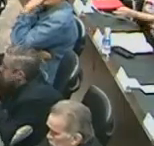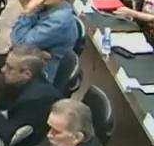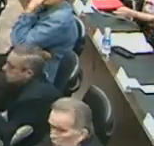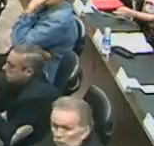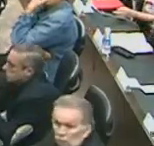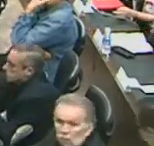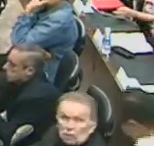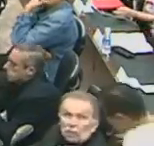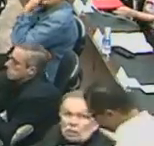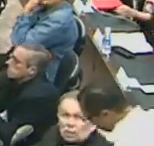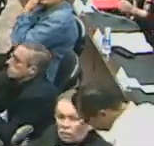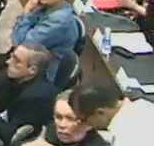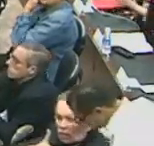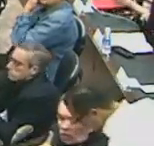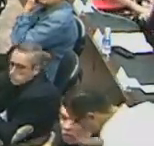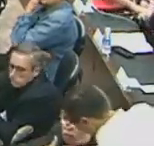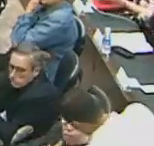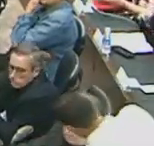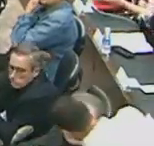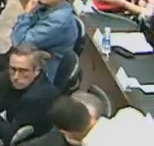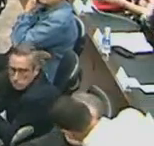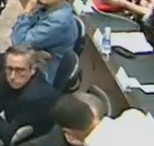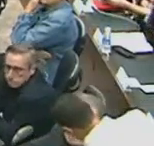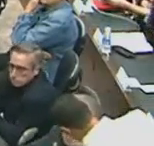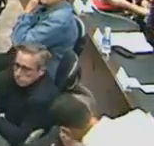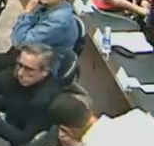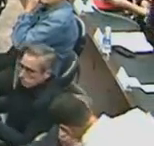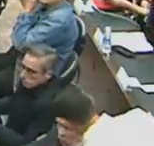queridos compatriotas y compatriotas.